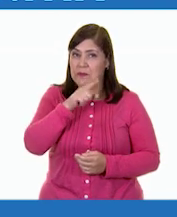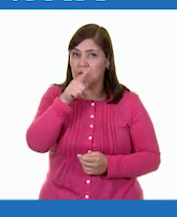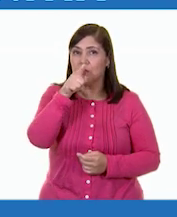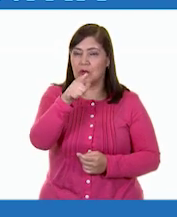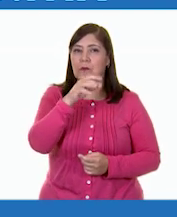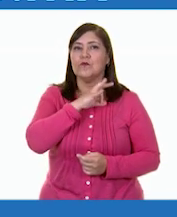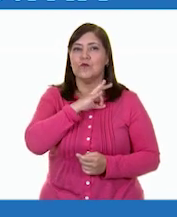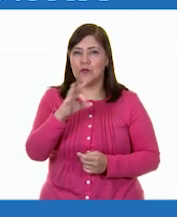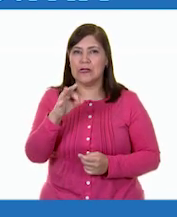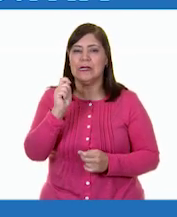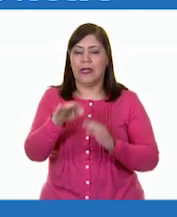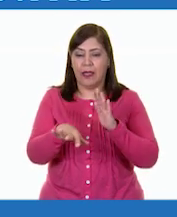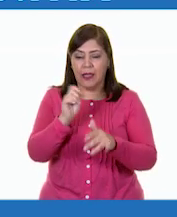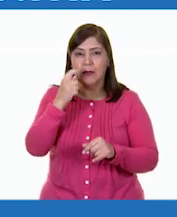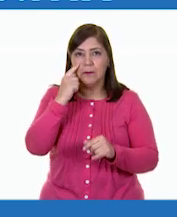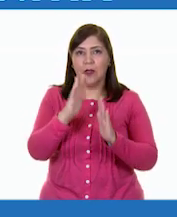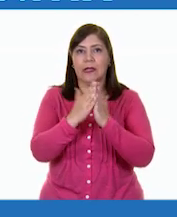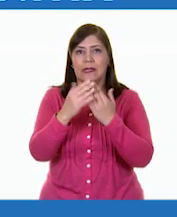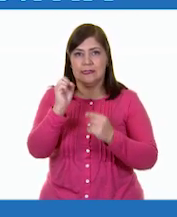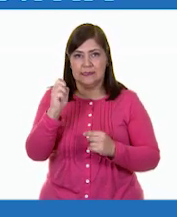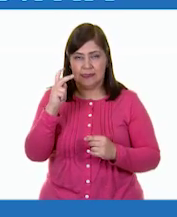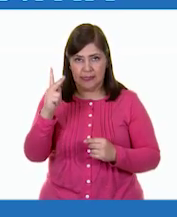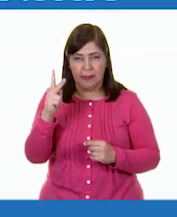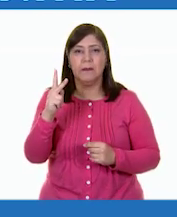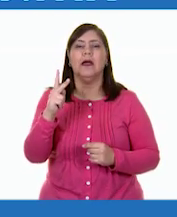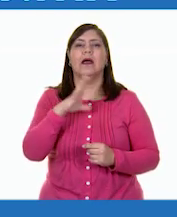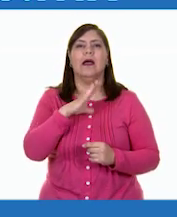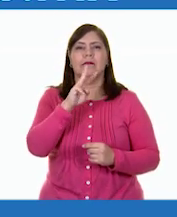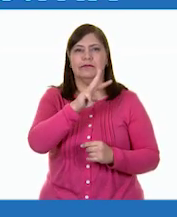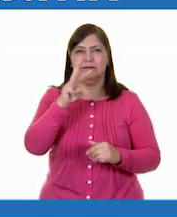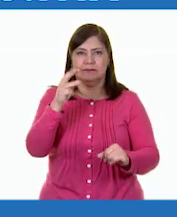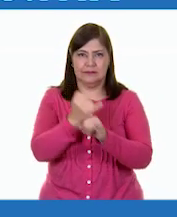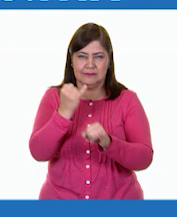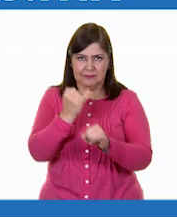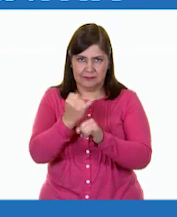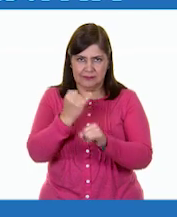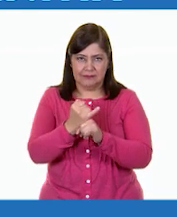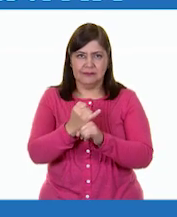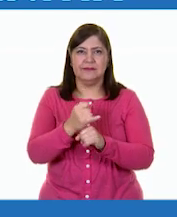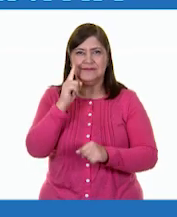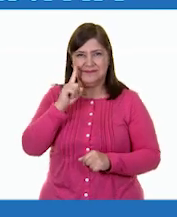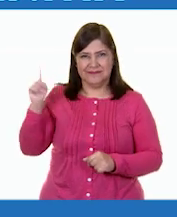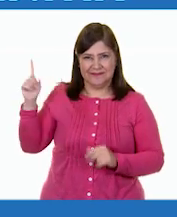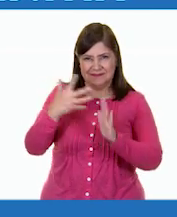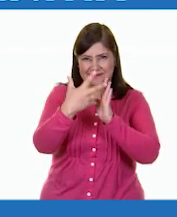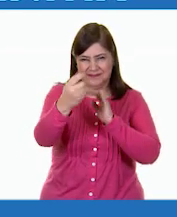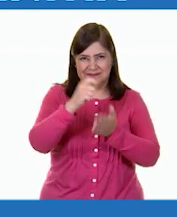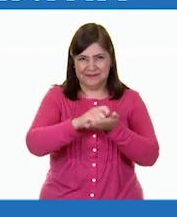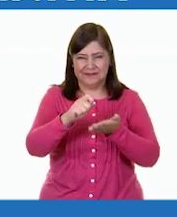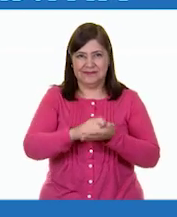También puedes encontrar los libros de texto en la página